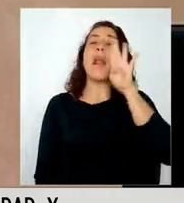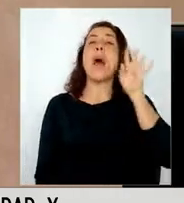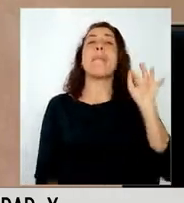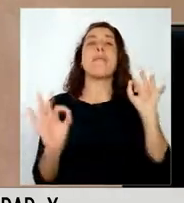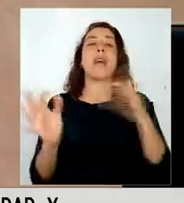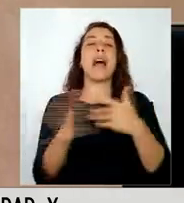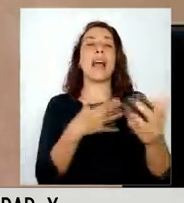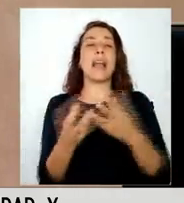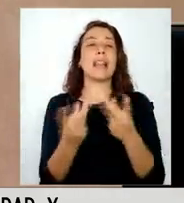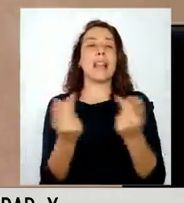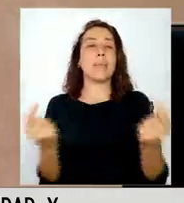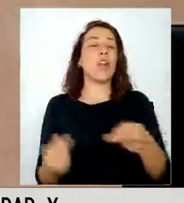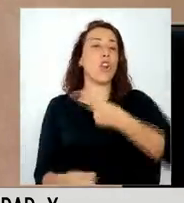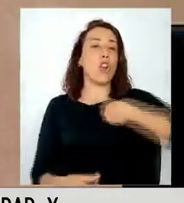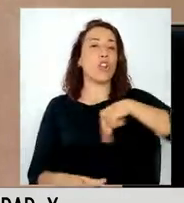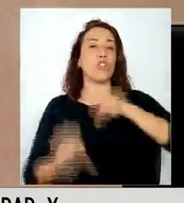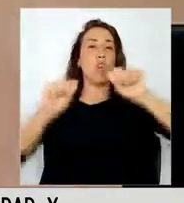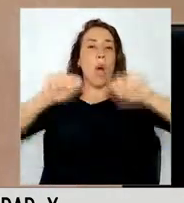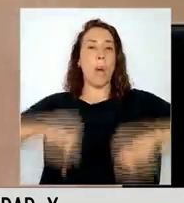presidente